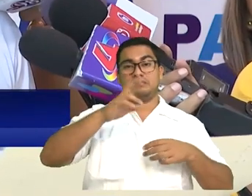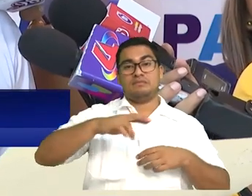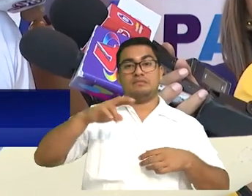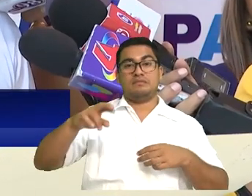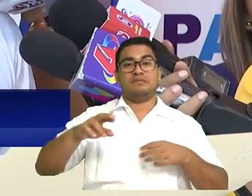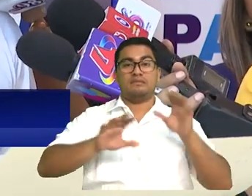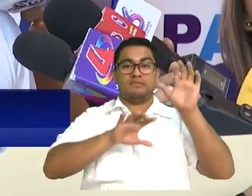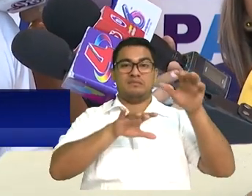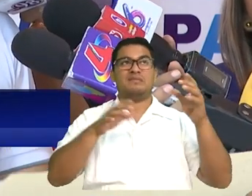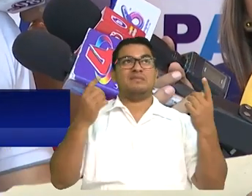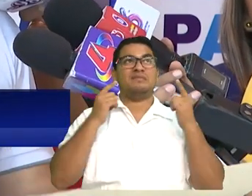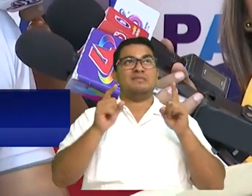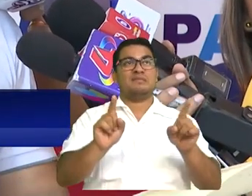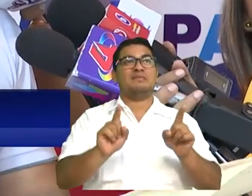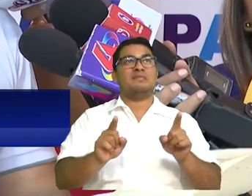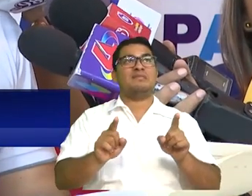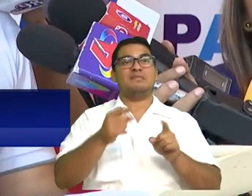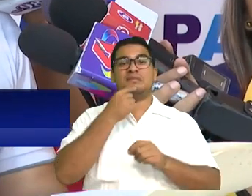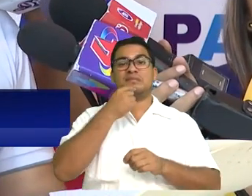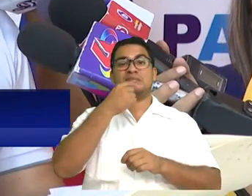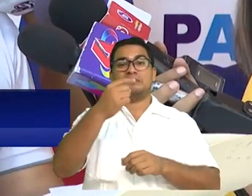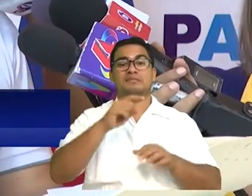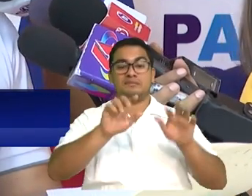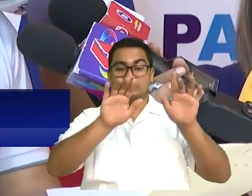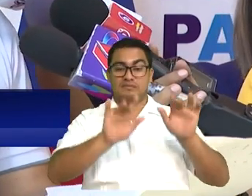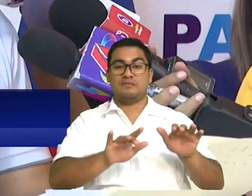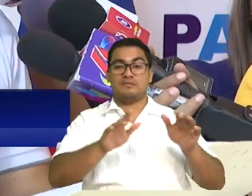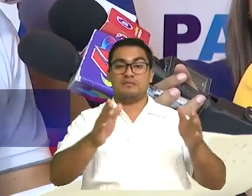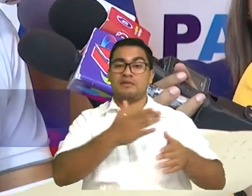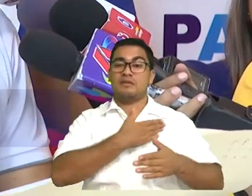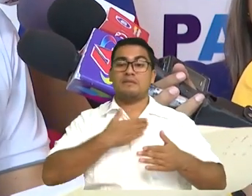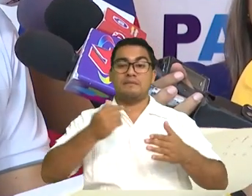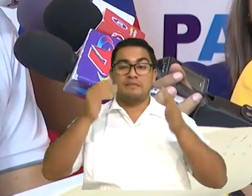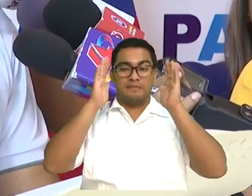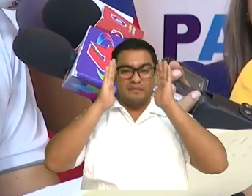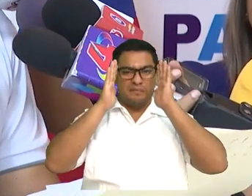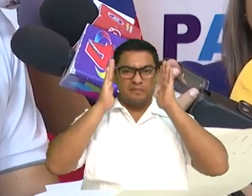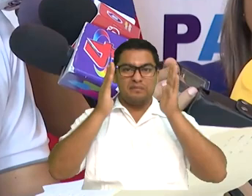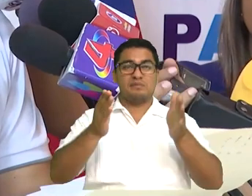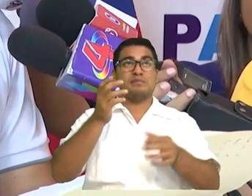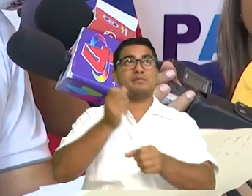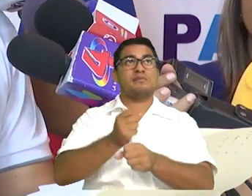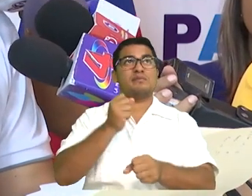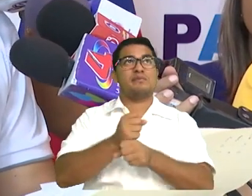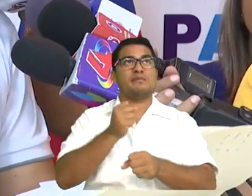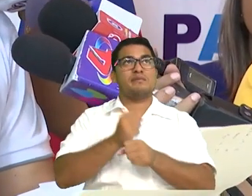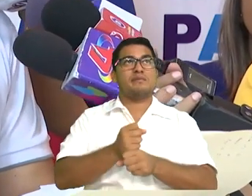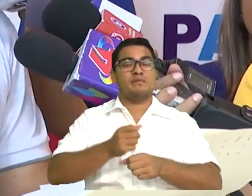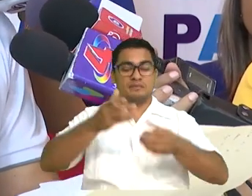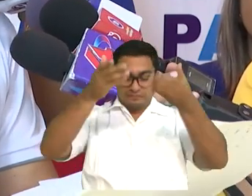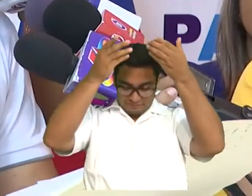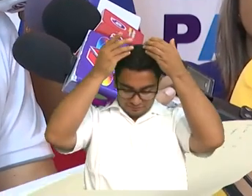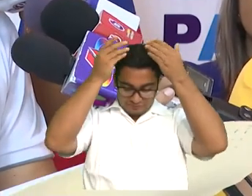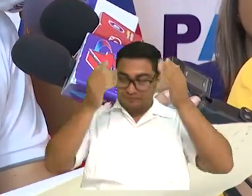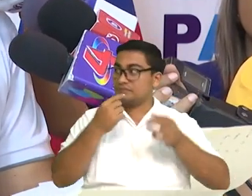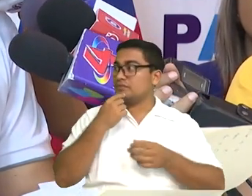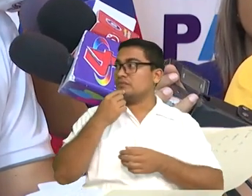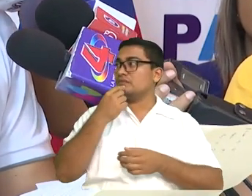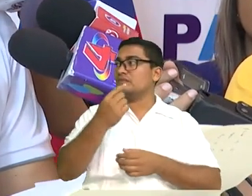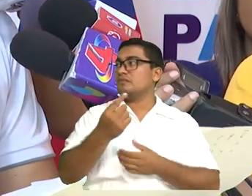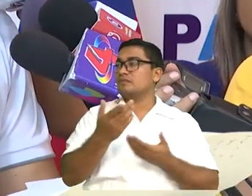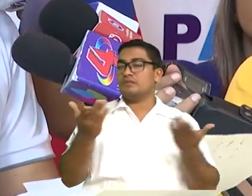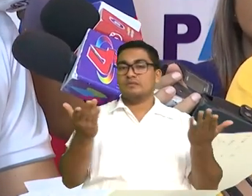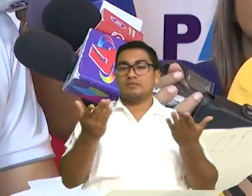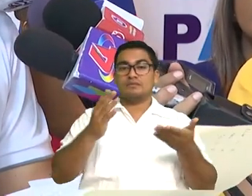y Chinandega. Los equipos van a mejorar la atención y el trabajo de médico y enfermera. No solo es en la entrega de